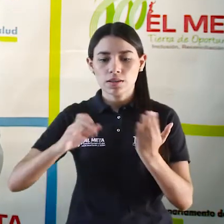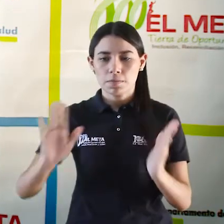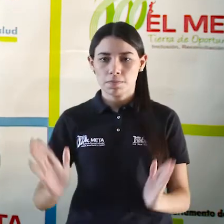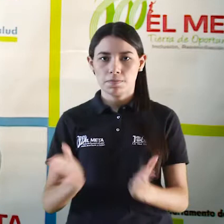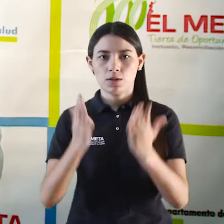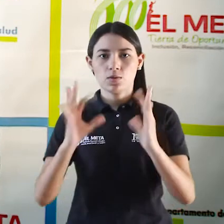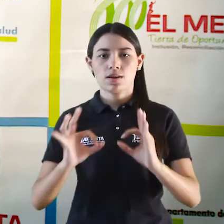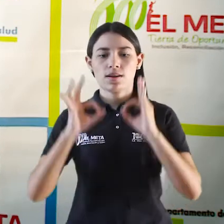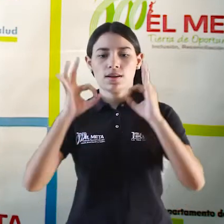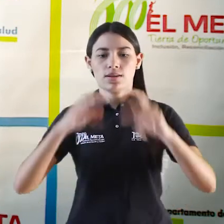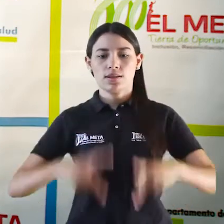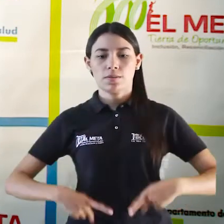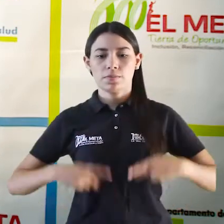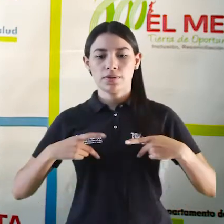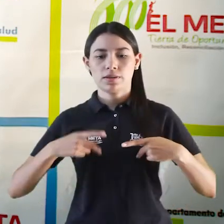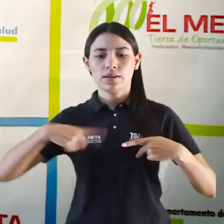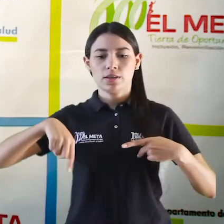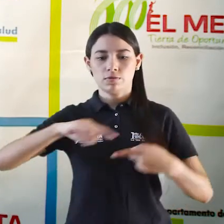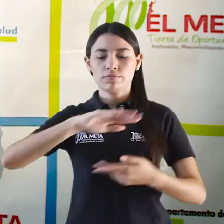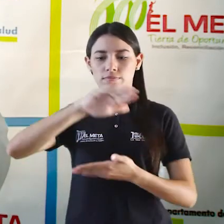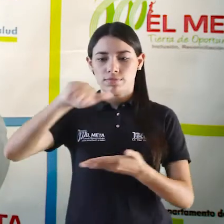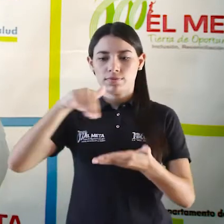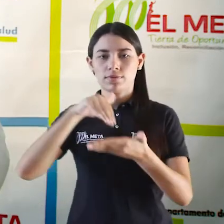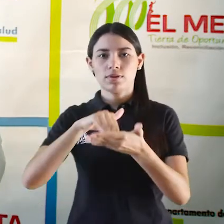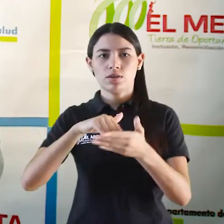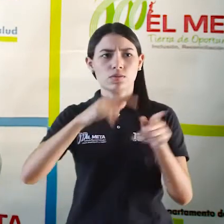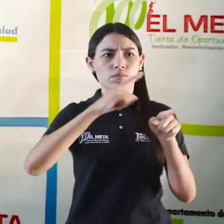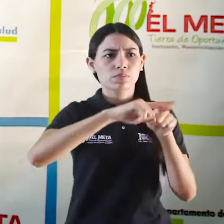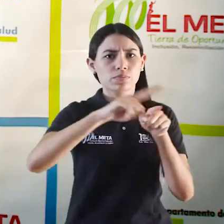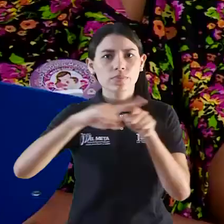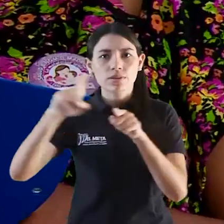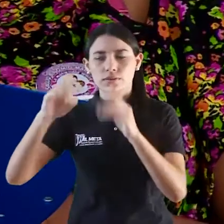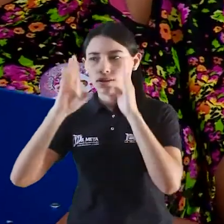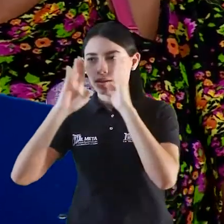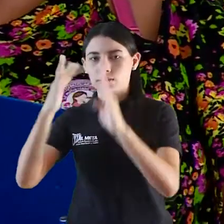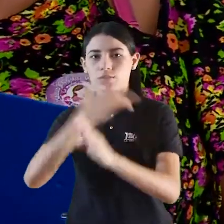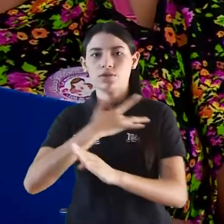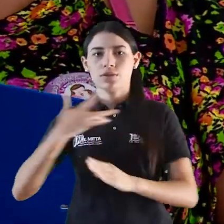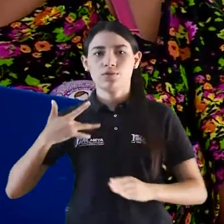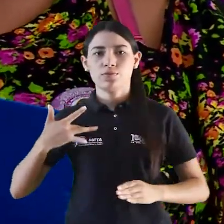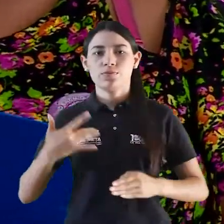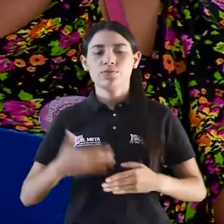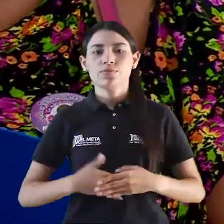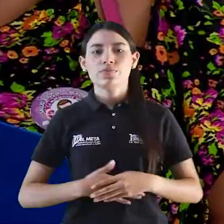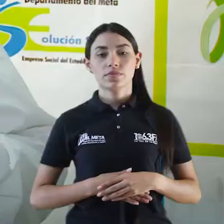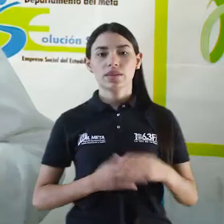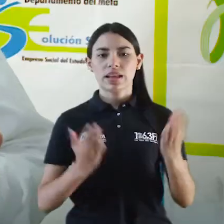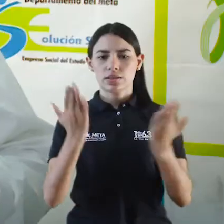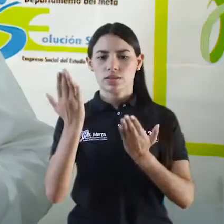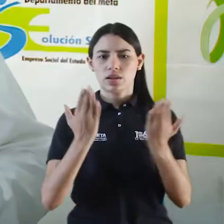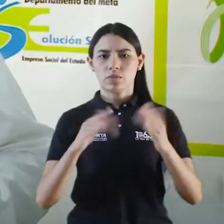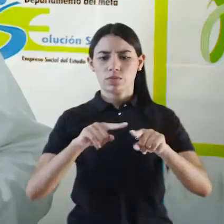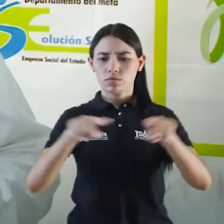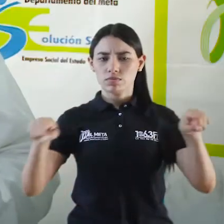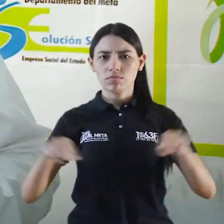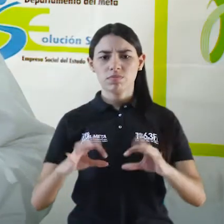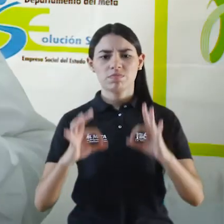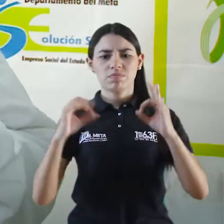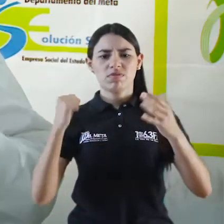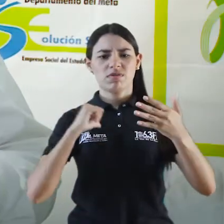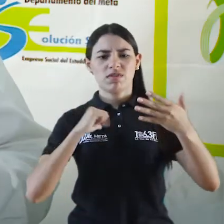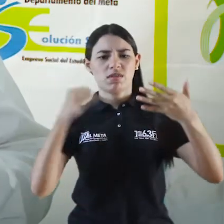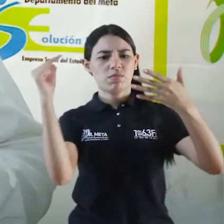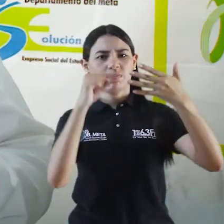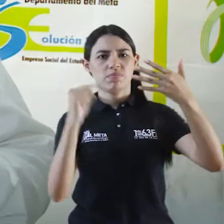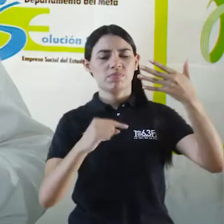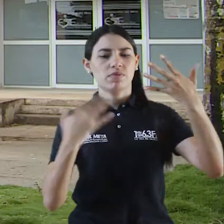de que los servicios son necesarios para mejorar la calidad de vida de los habitantes donde la S tiene un centro de atención. Llevamos a la población servicios en